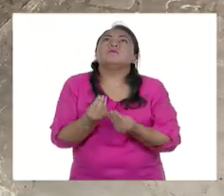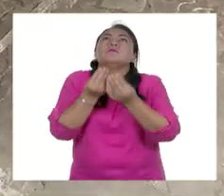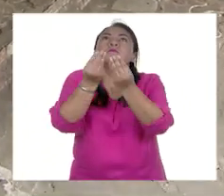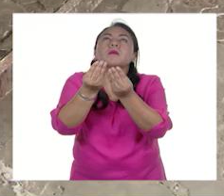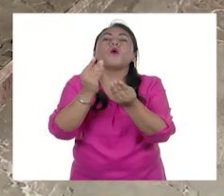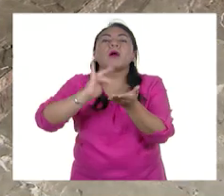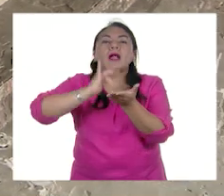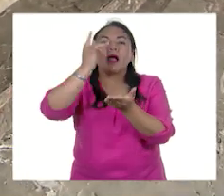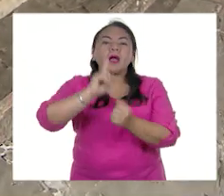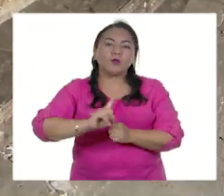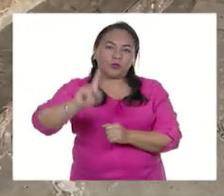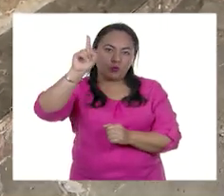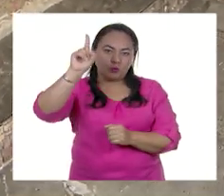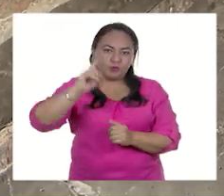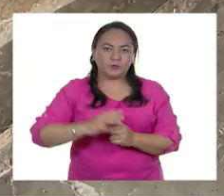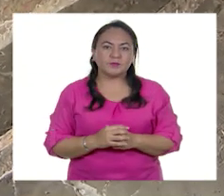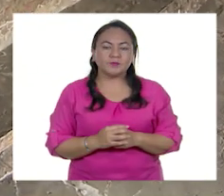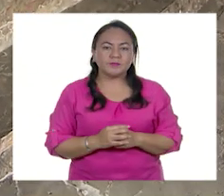los dioses.